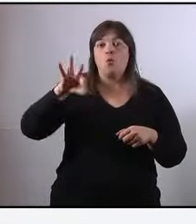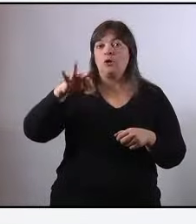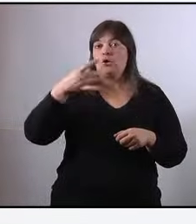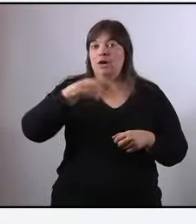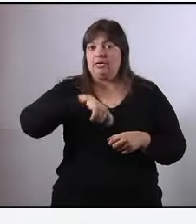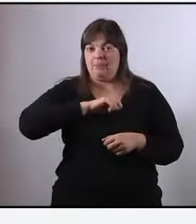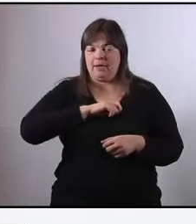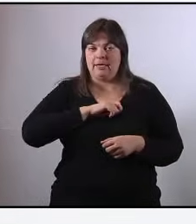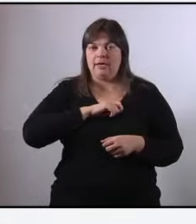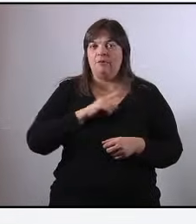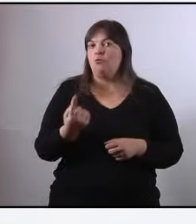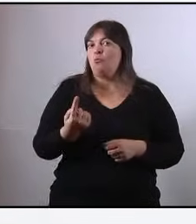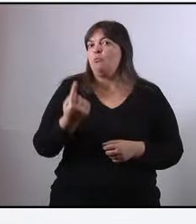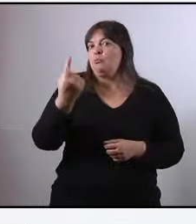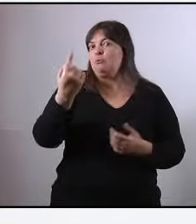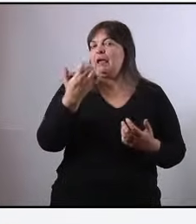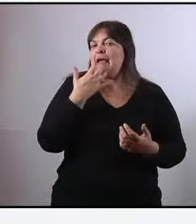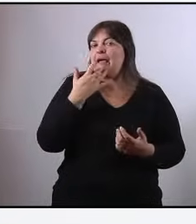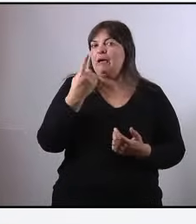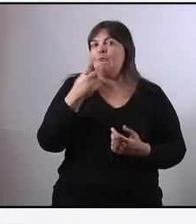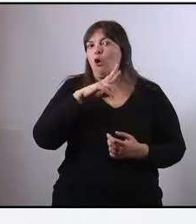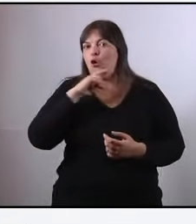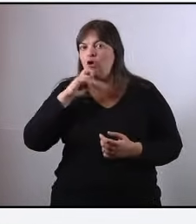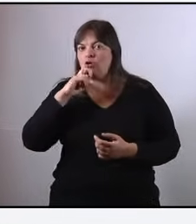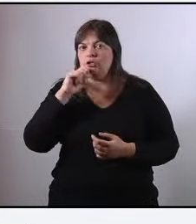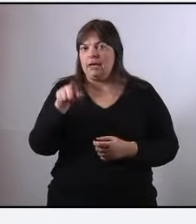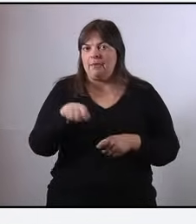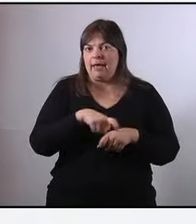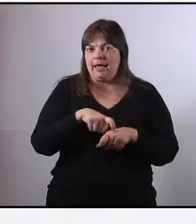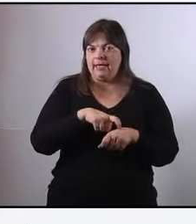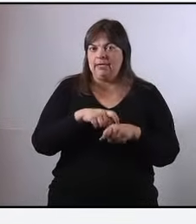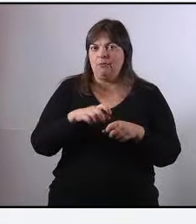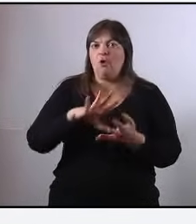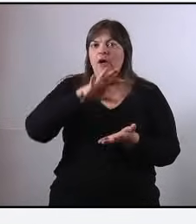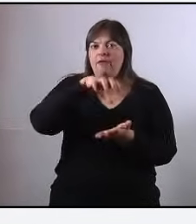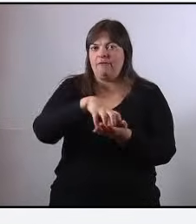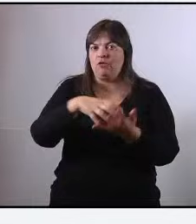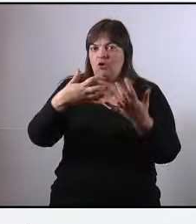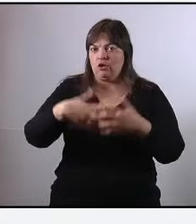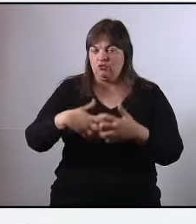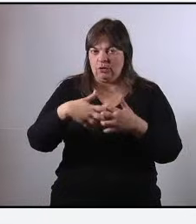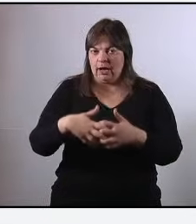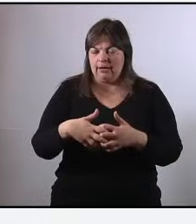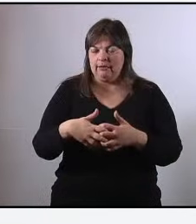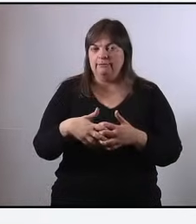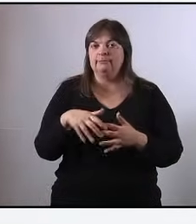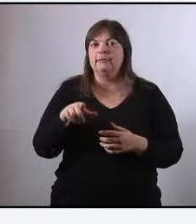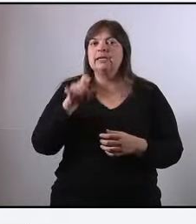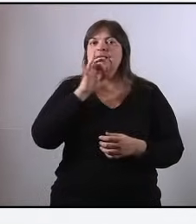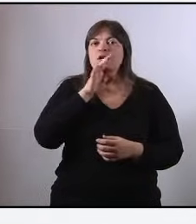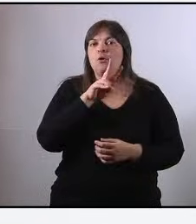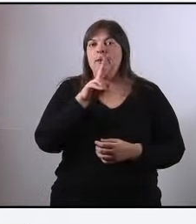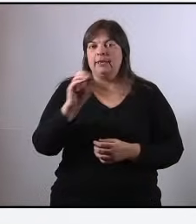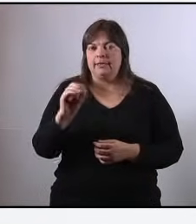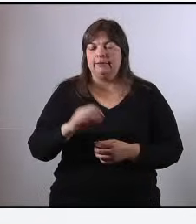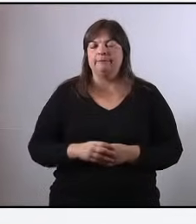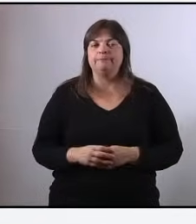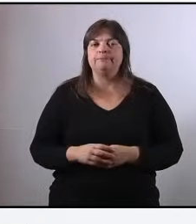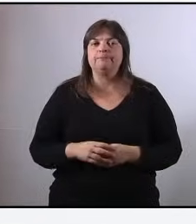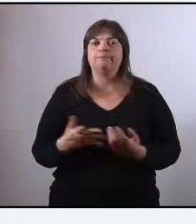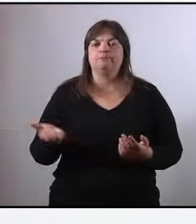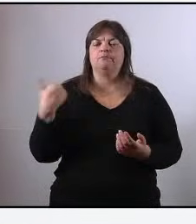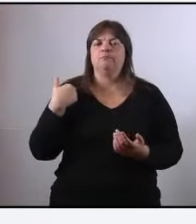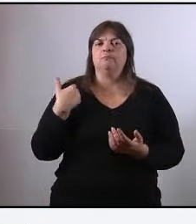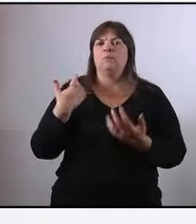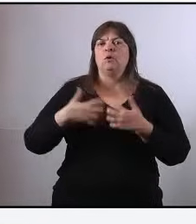uno de los pocos ejemplos conservados de este tipo de edificaciones industriales en el siglo XX. Se construyó